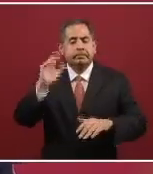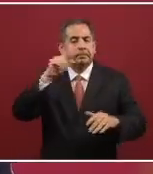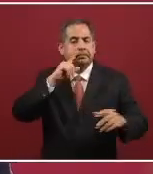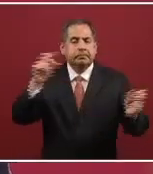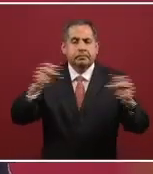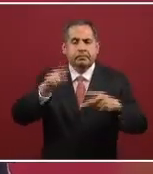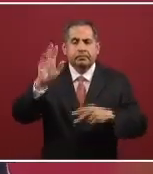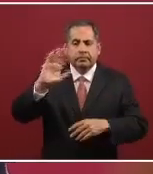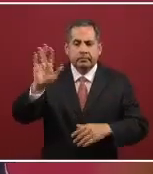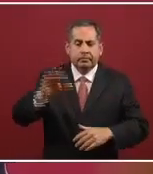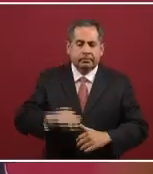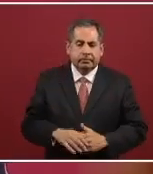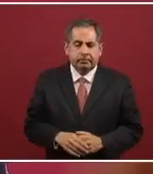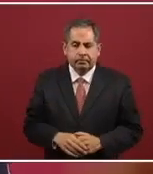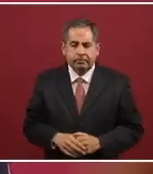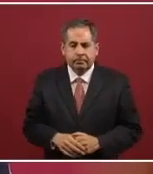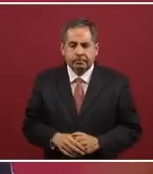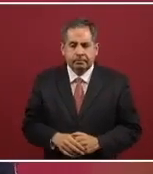mañana.